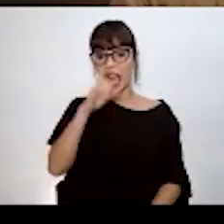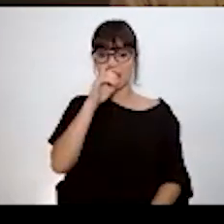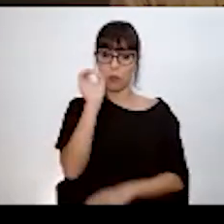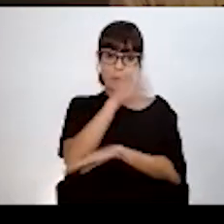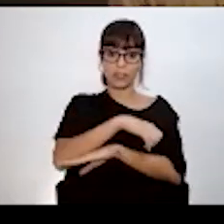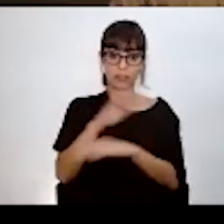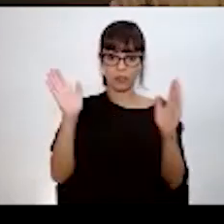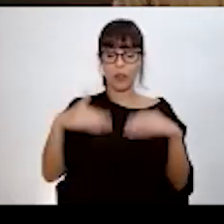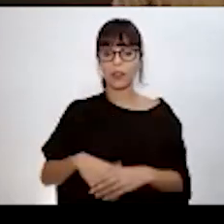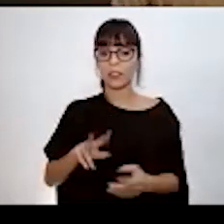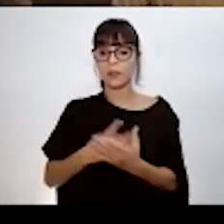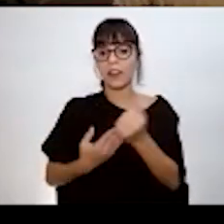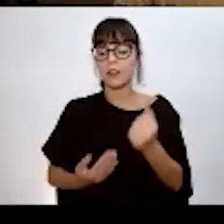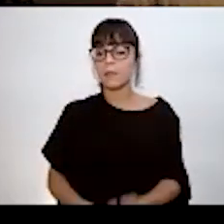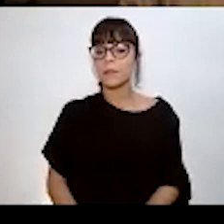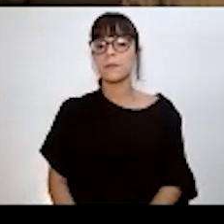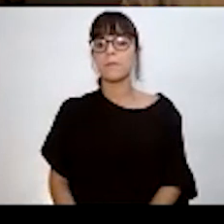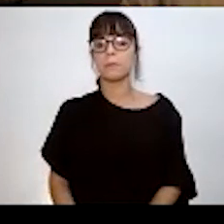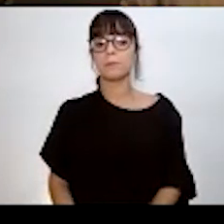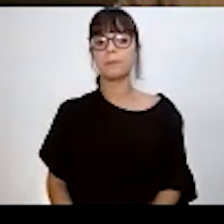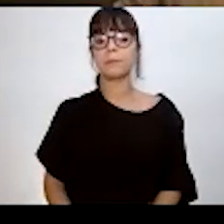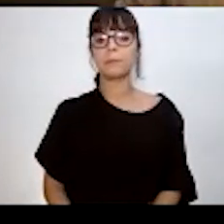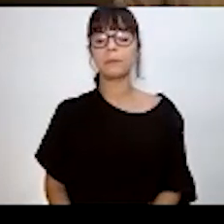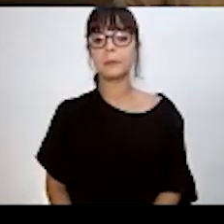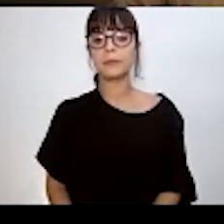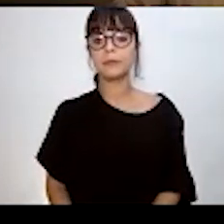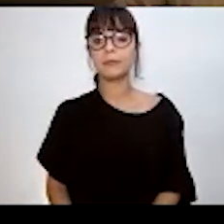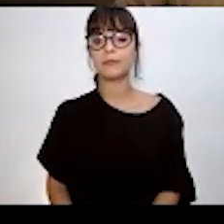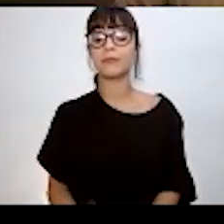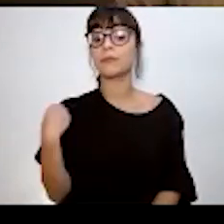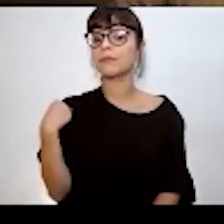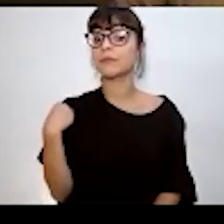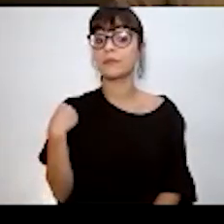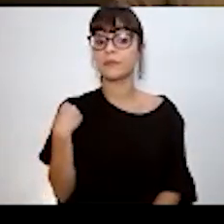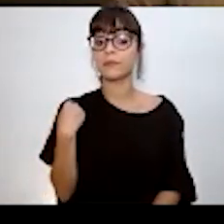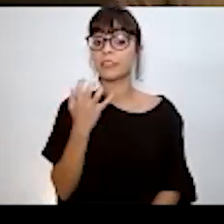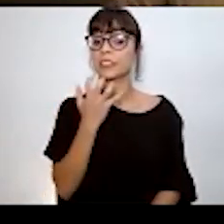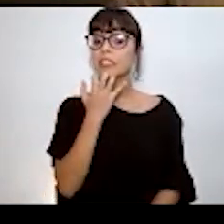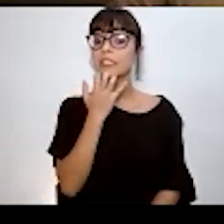norte? No, y eso es uno de los grandes elementos que nos desespera. Que nos pregunta si